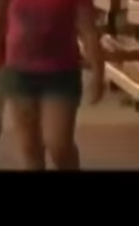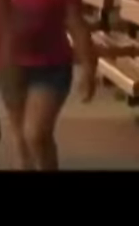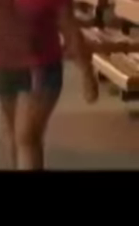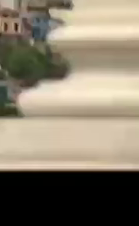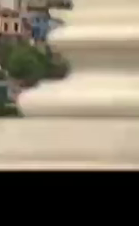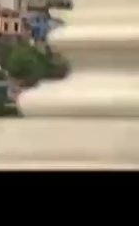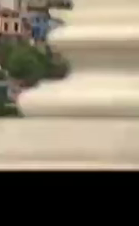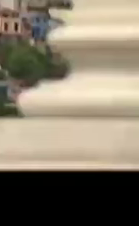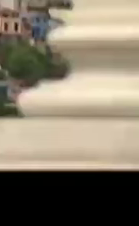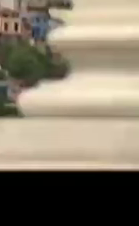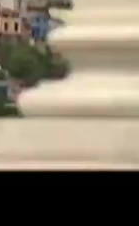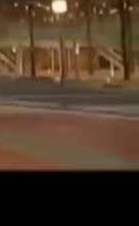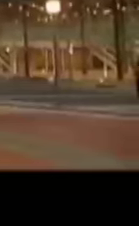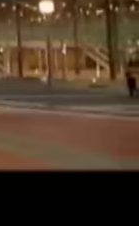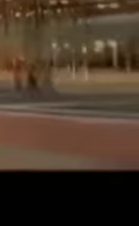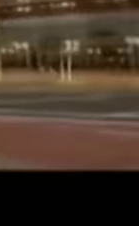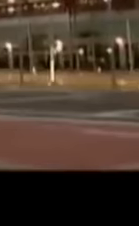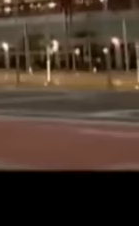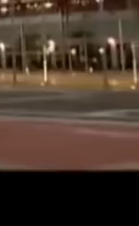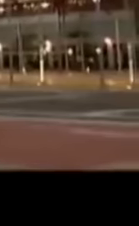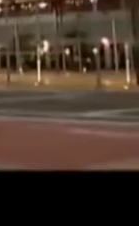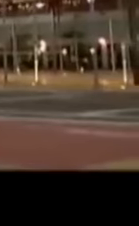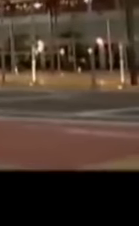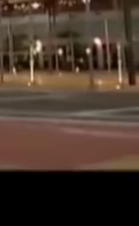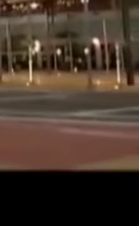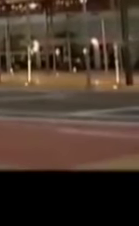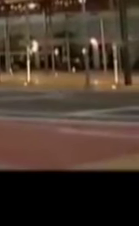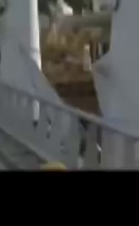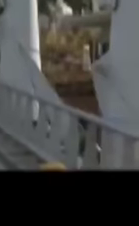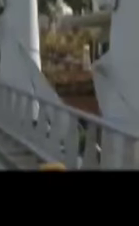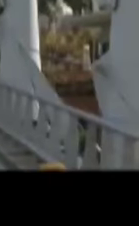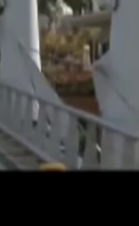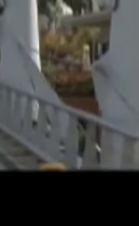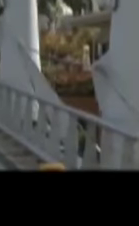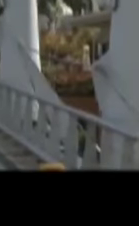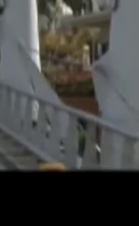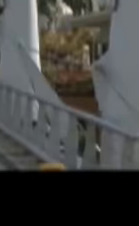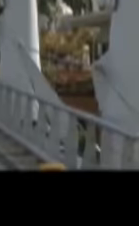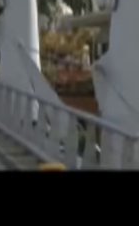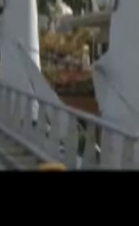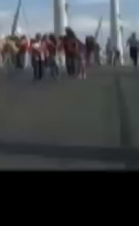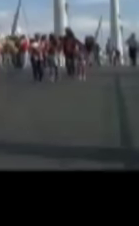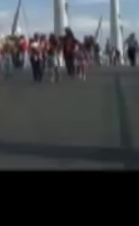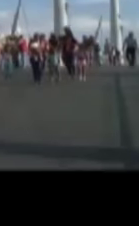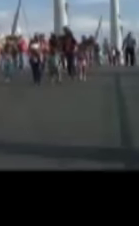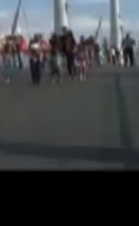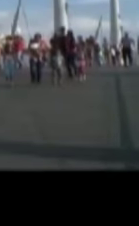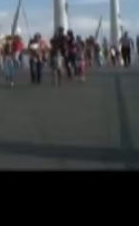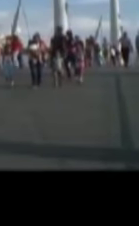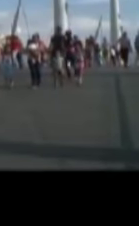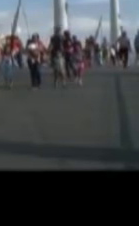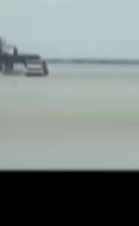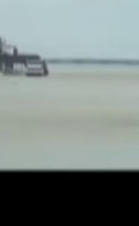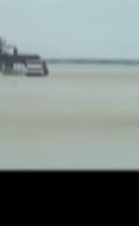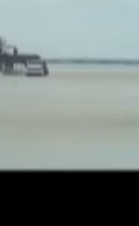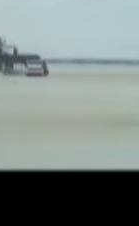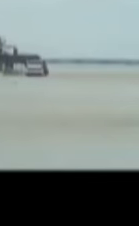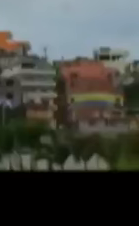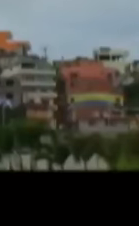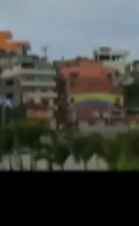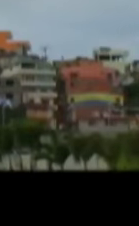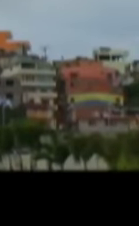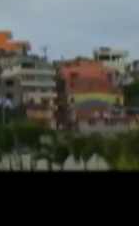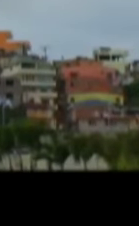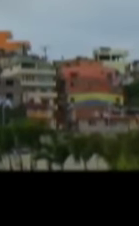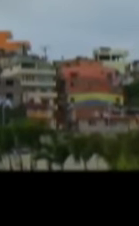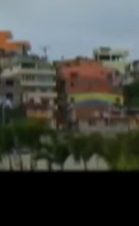es el Gran Guayaquil, una ciudad para los negocios, para la industria, donde el malecón es un emblema de la urbe, donde el